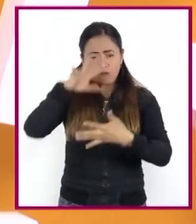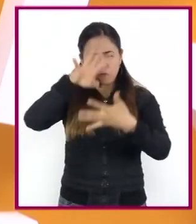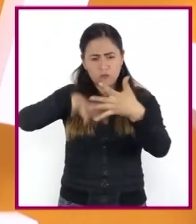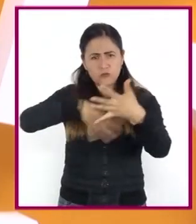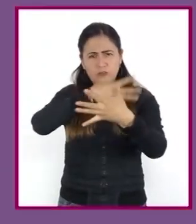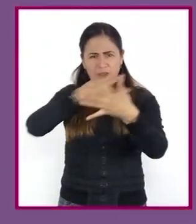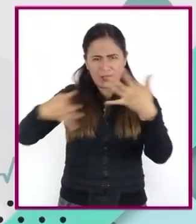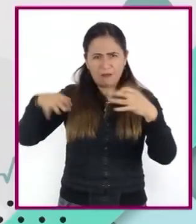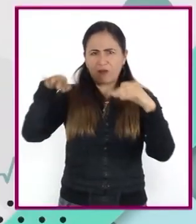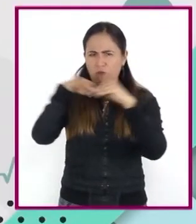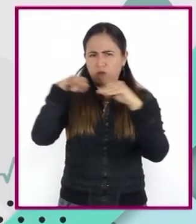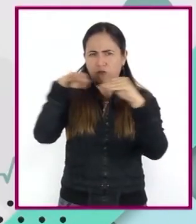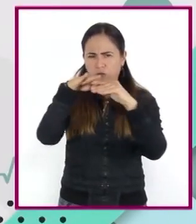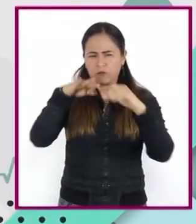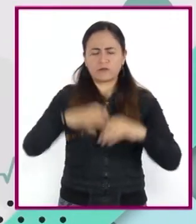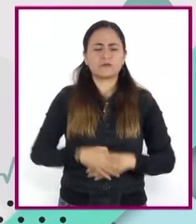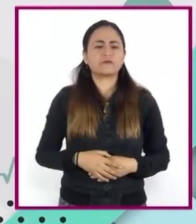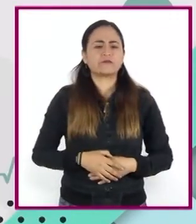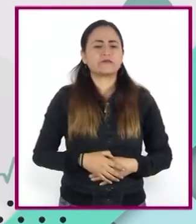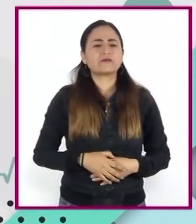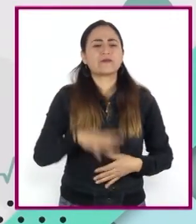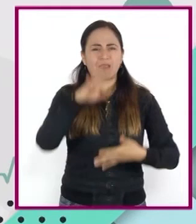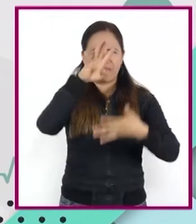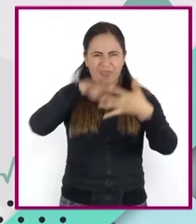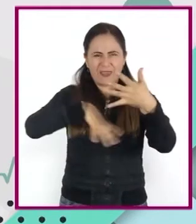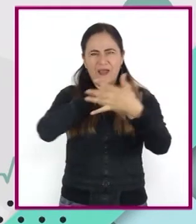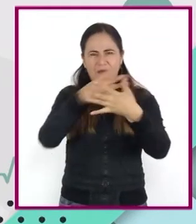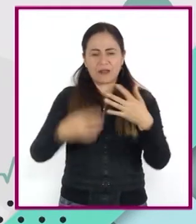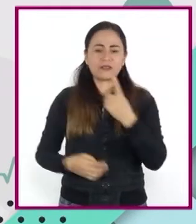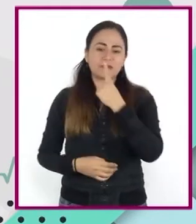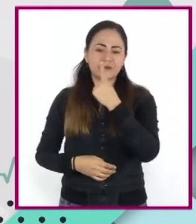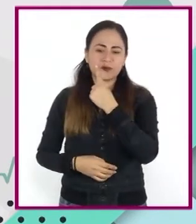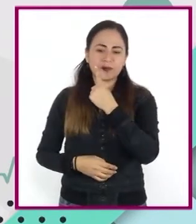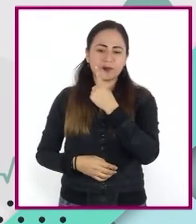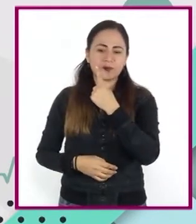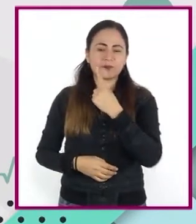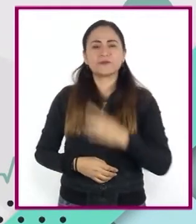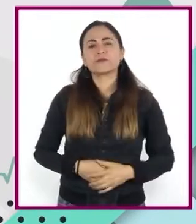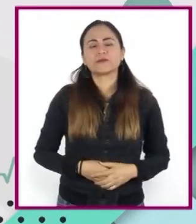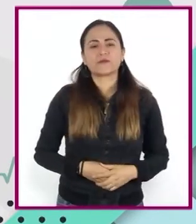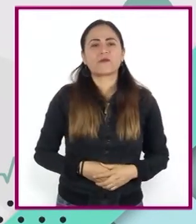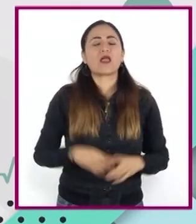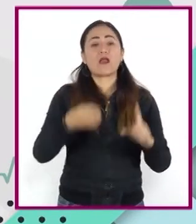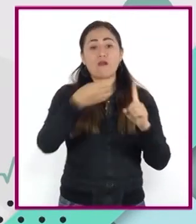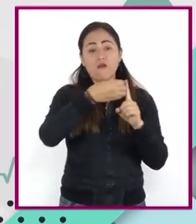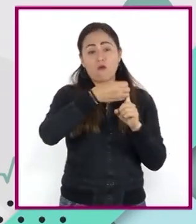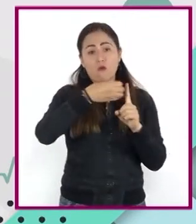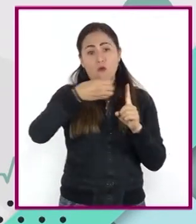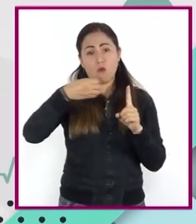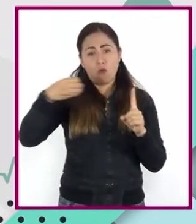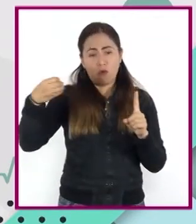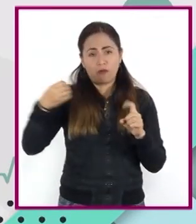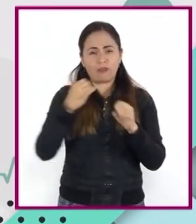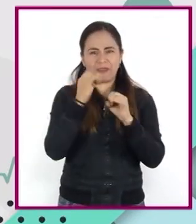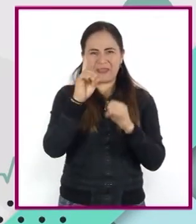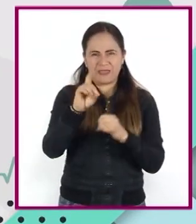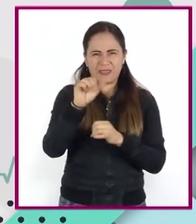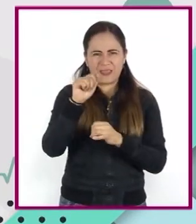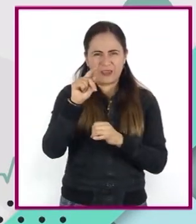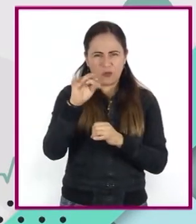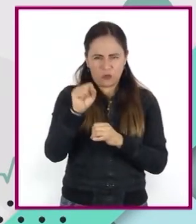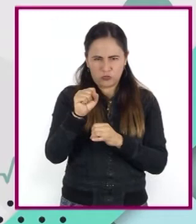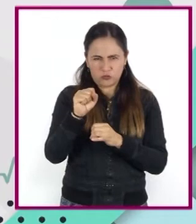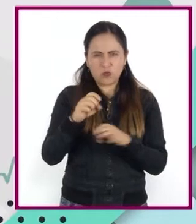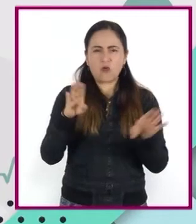de frecuencia. En este tipo de tablas se muestra de manera ordenada la distribución de datos